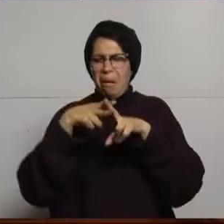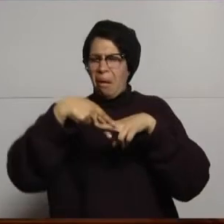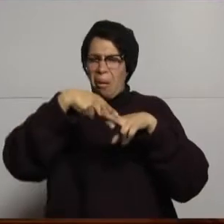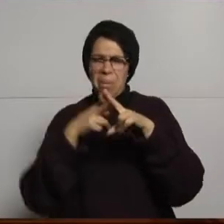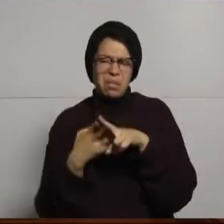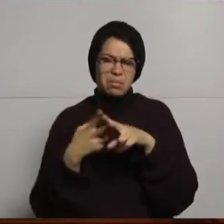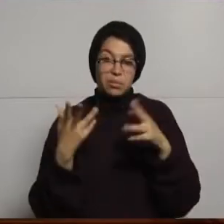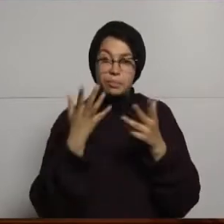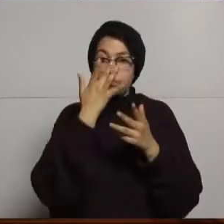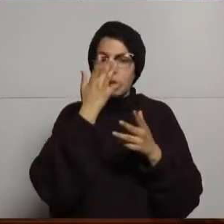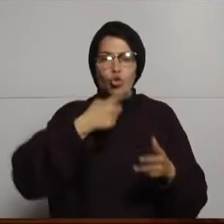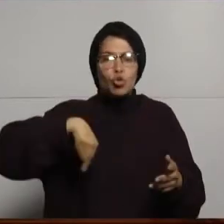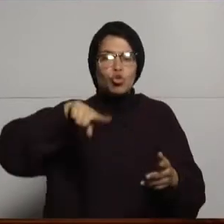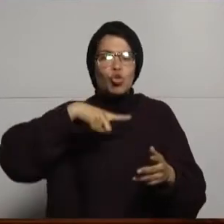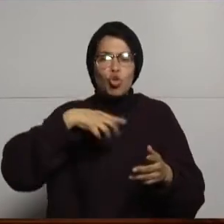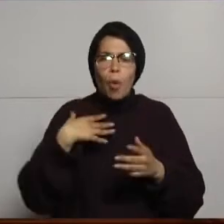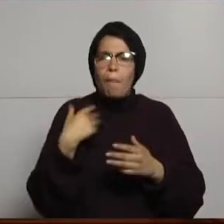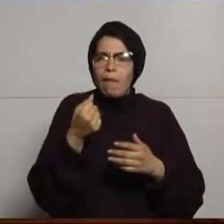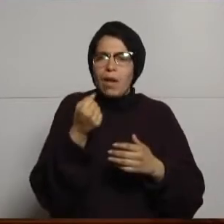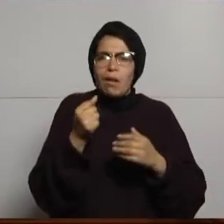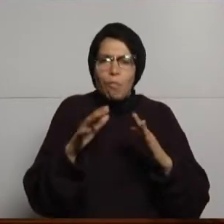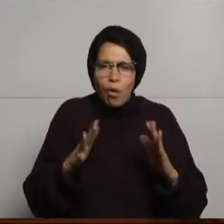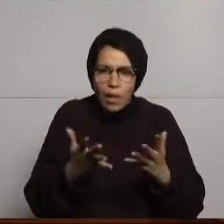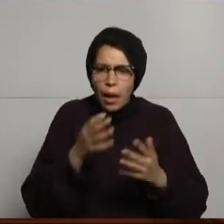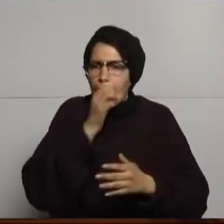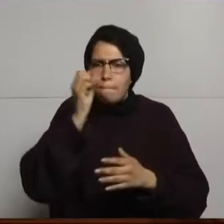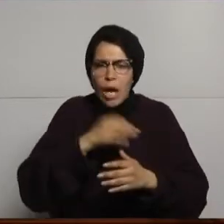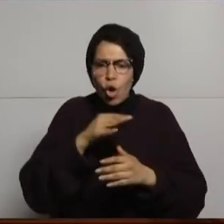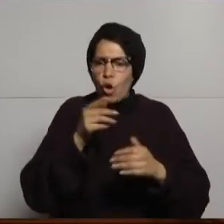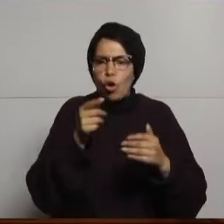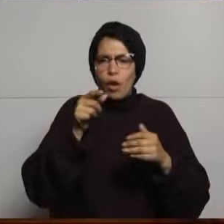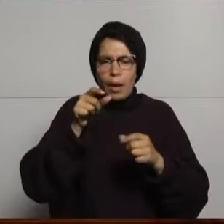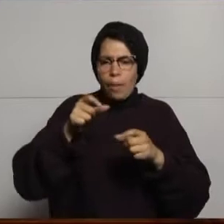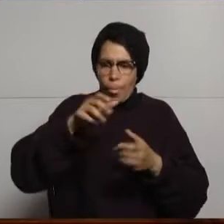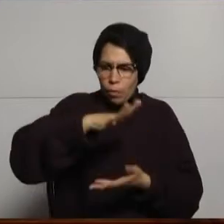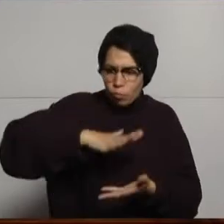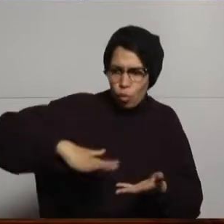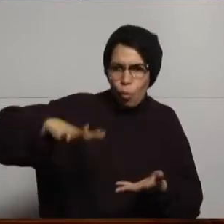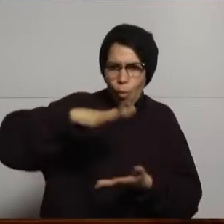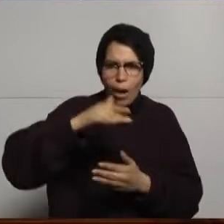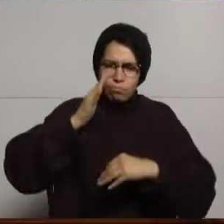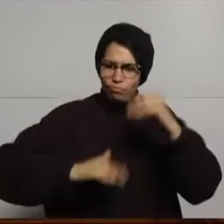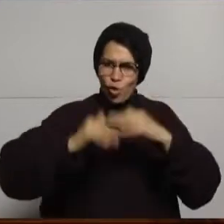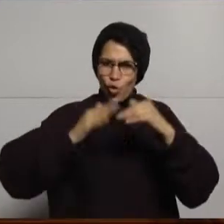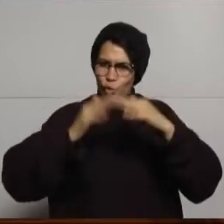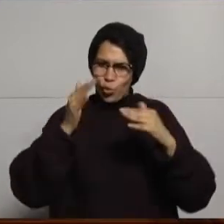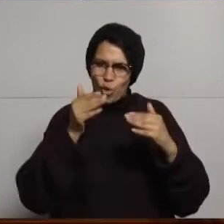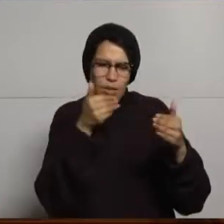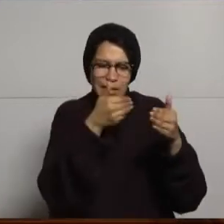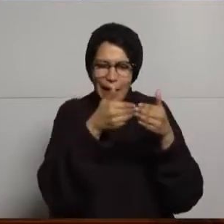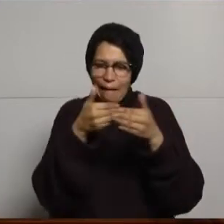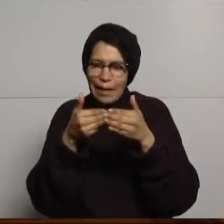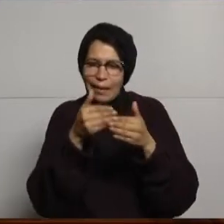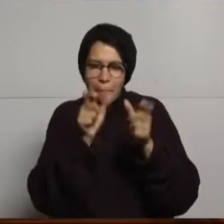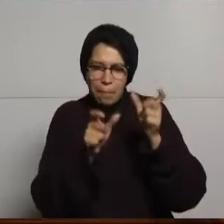cultura, un valle de la educación, un valle de la creatividad, un valle de la construcción de cercanías, un valle de la construcción de vecindad, un valle de la construcción